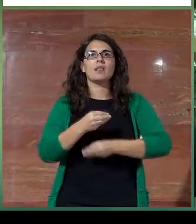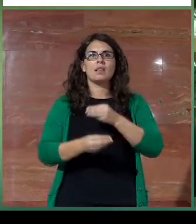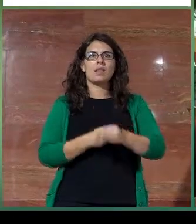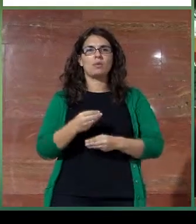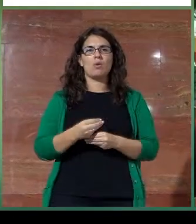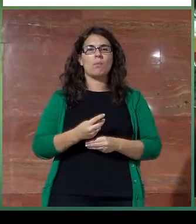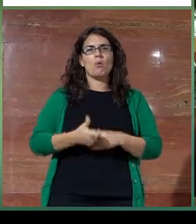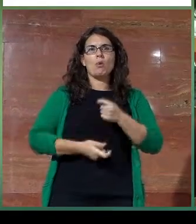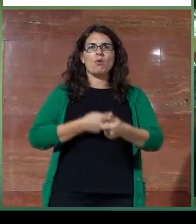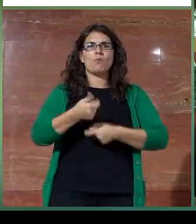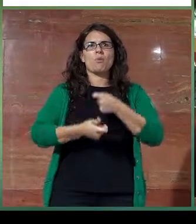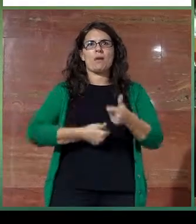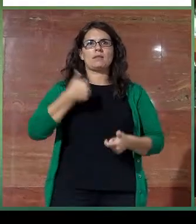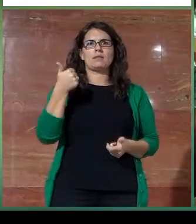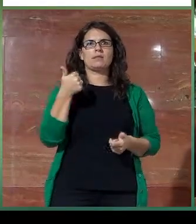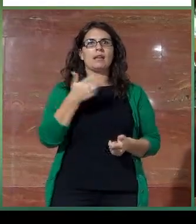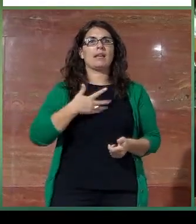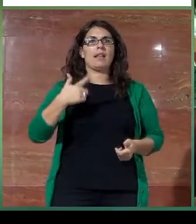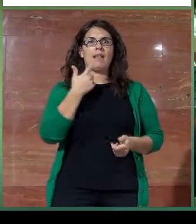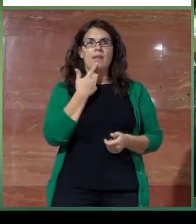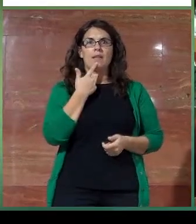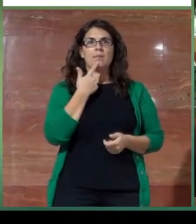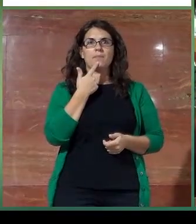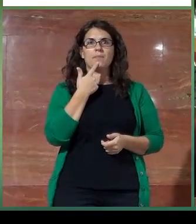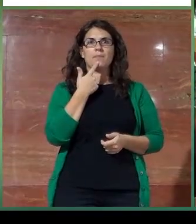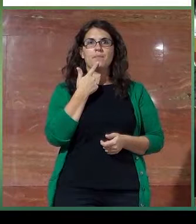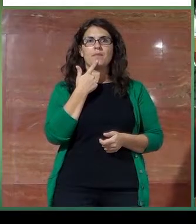más. Por lo tanto,